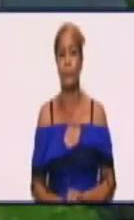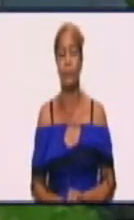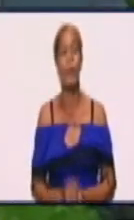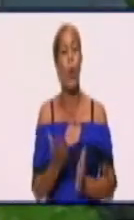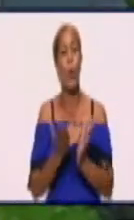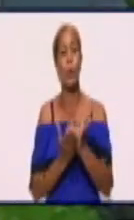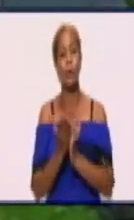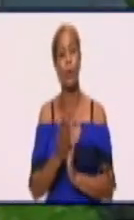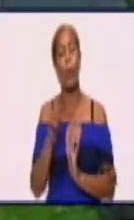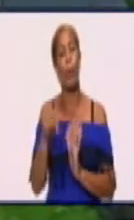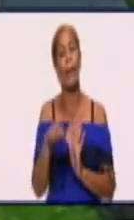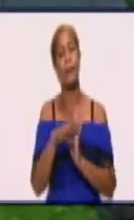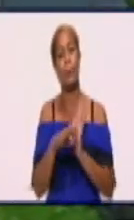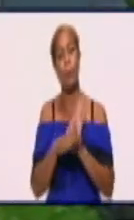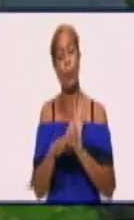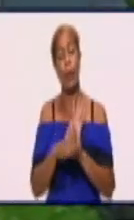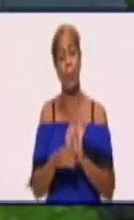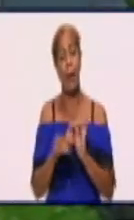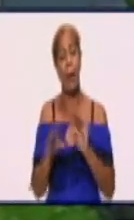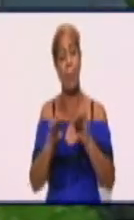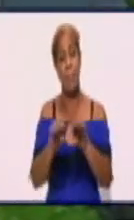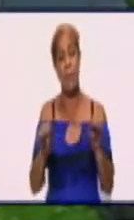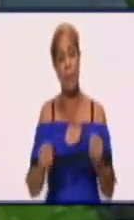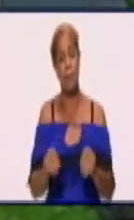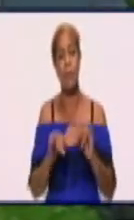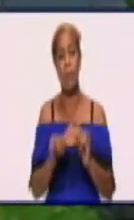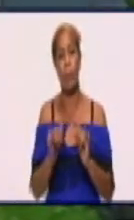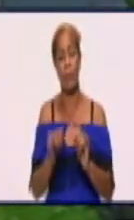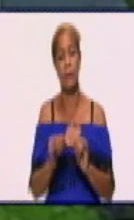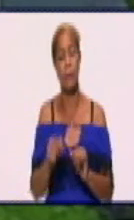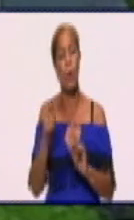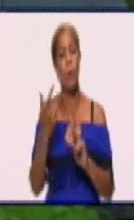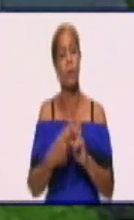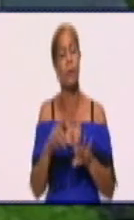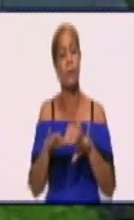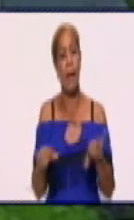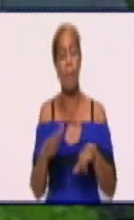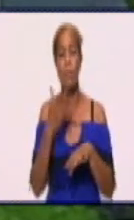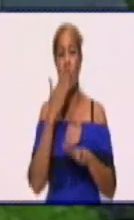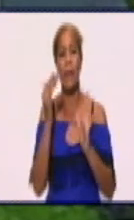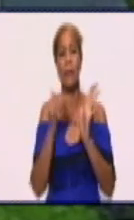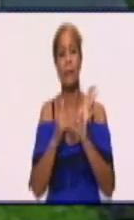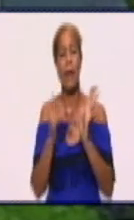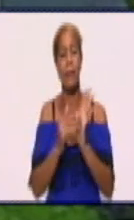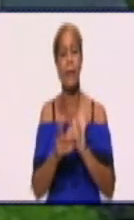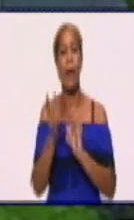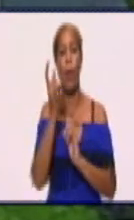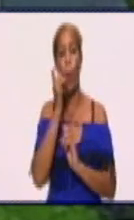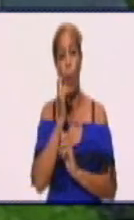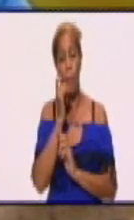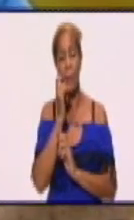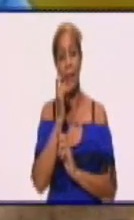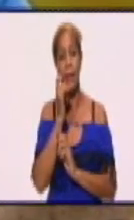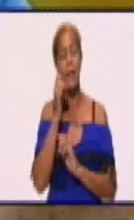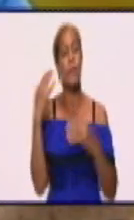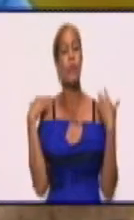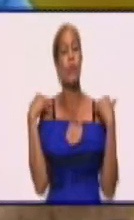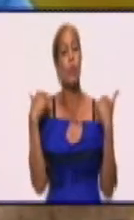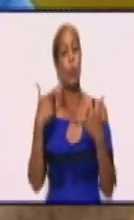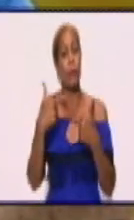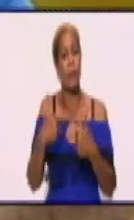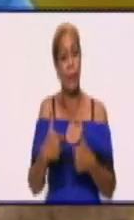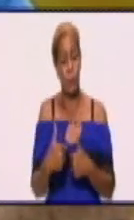Seguimos en nuestro panel informativo y ya estoy dando las buenas tardes a Davisnel Peña Peña, subdirector comercial de la